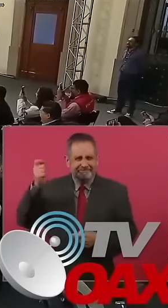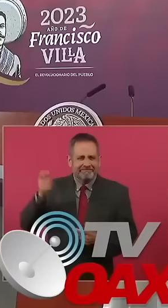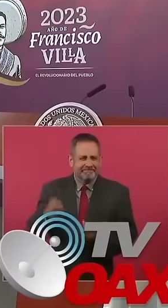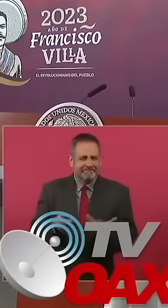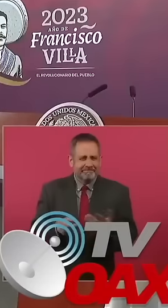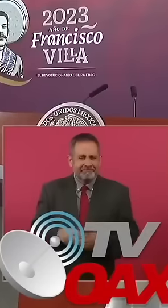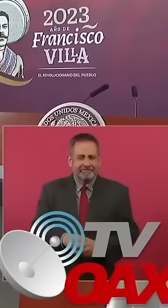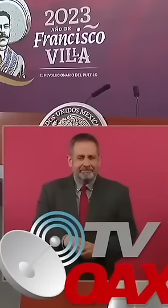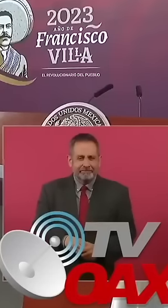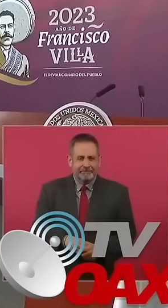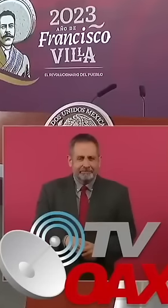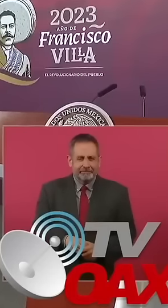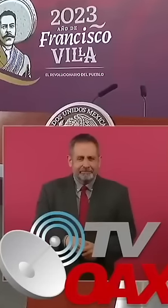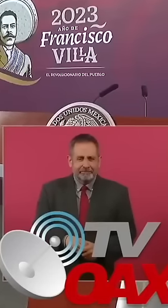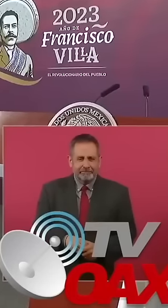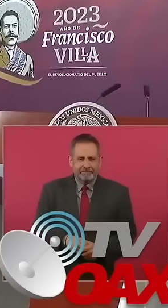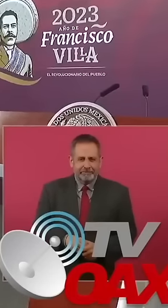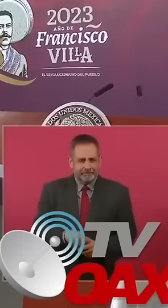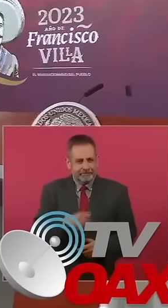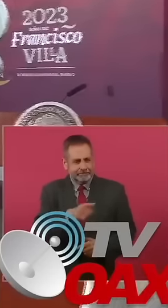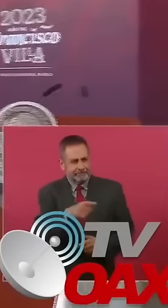Isabel, prepárate para la multa.